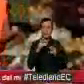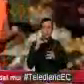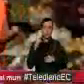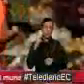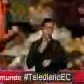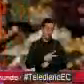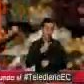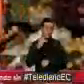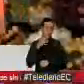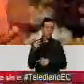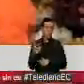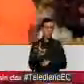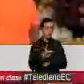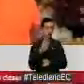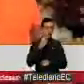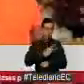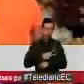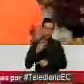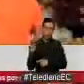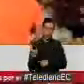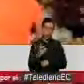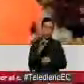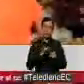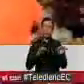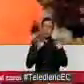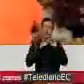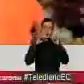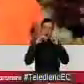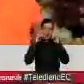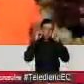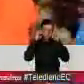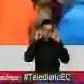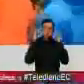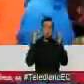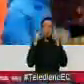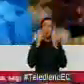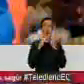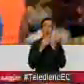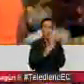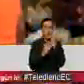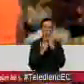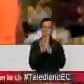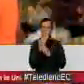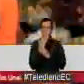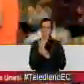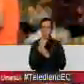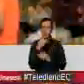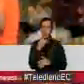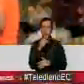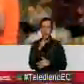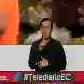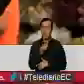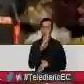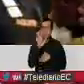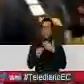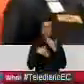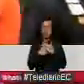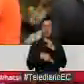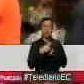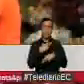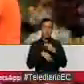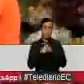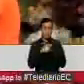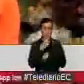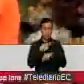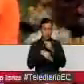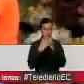dos días se está haciendo las fumigaciones. Se deben usar la mascarilla, deben usar guantes, el gel antiséptico para la venta